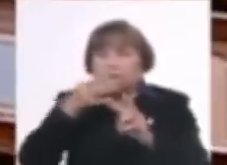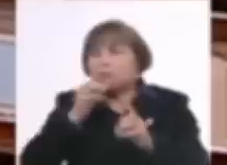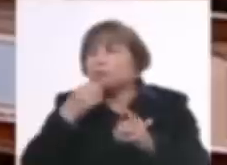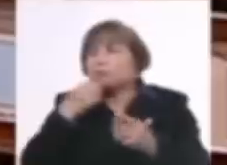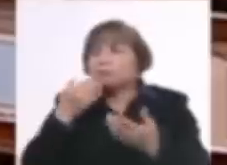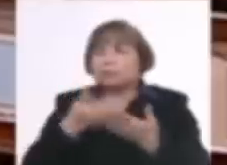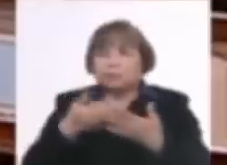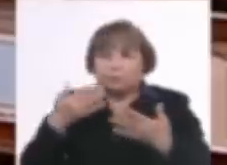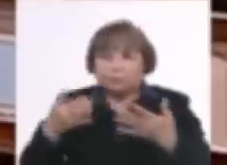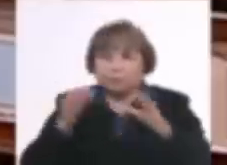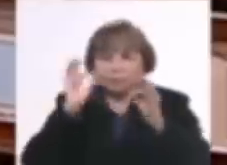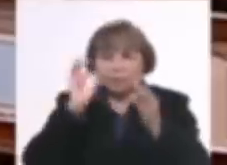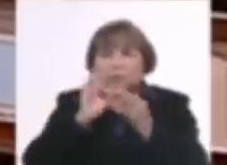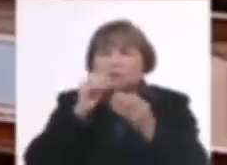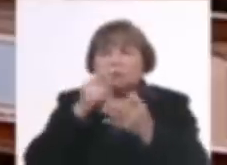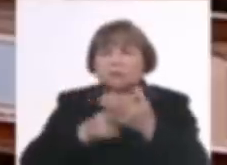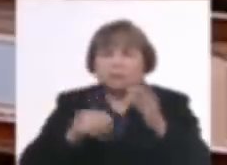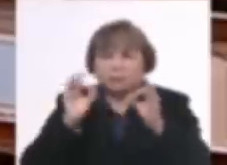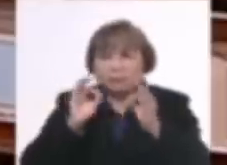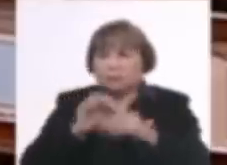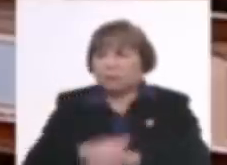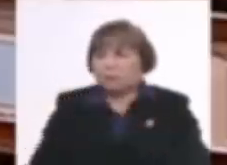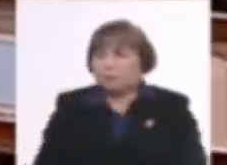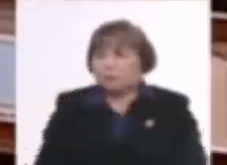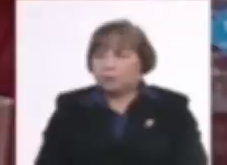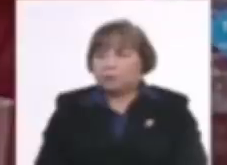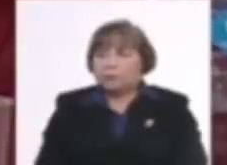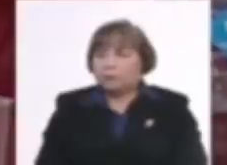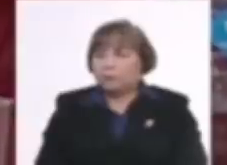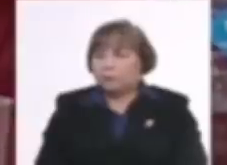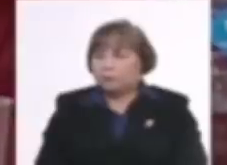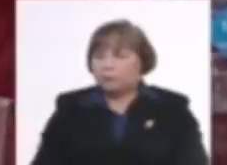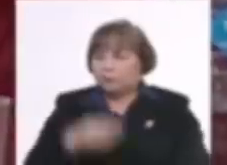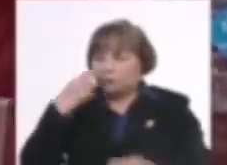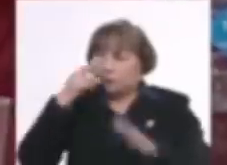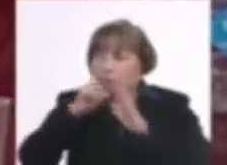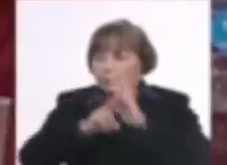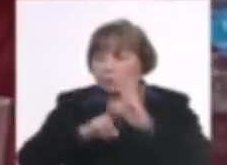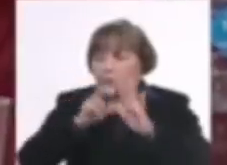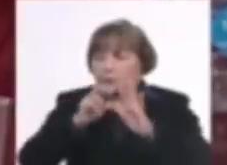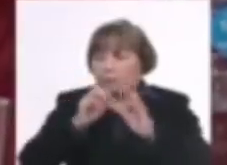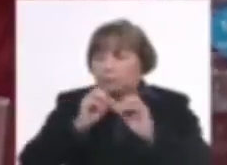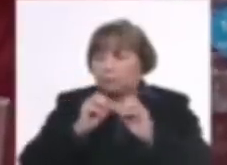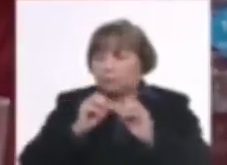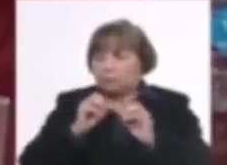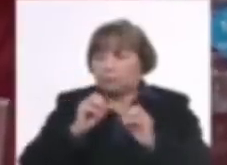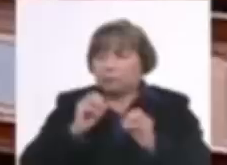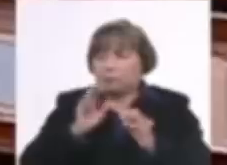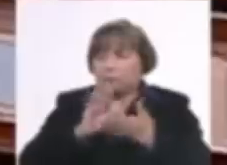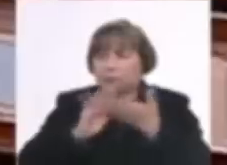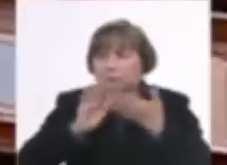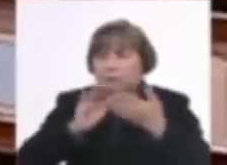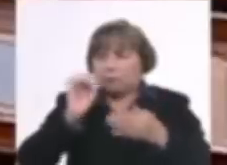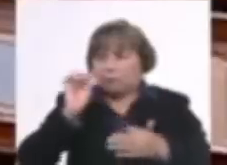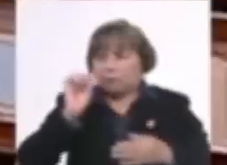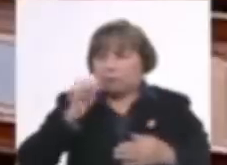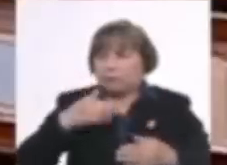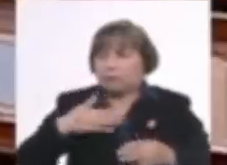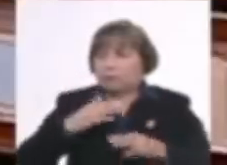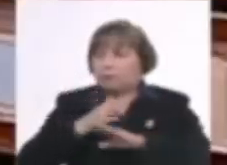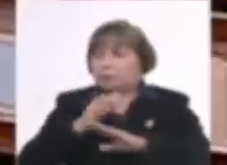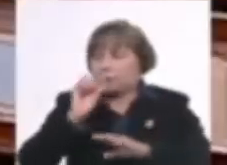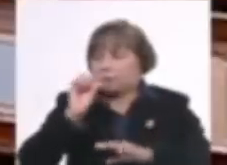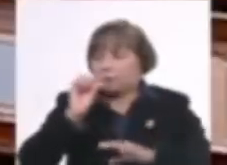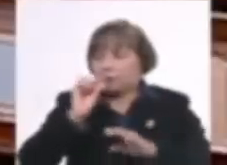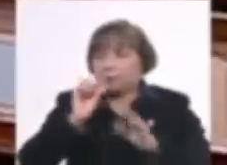perfil. ¿Qué hizo exactamente? Como lo ven en el video, señor presidente, por su